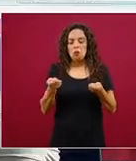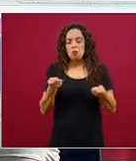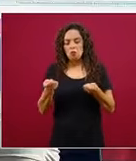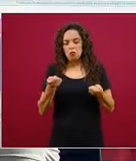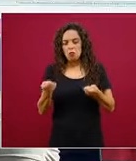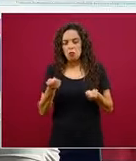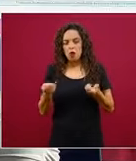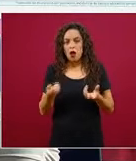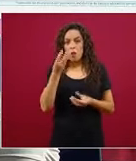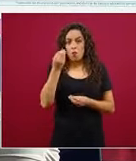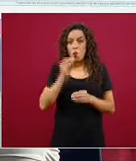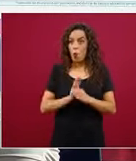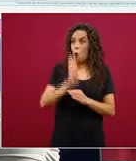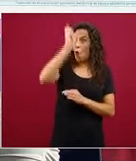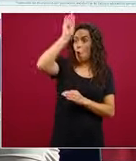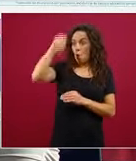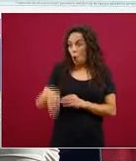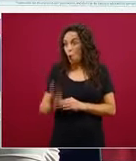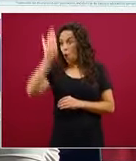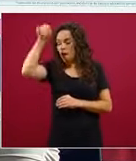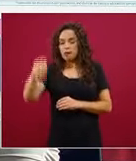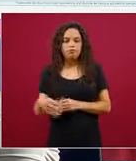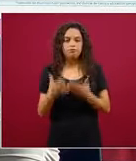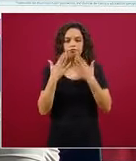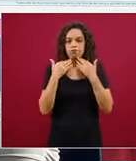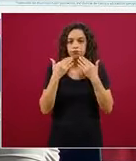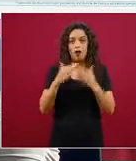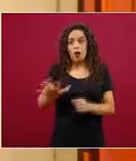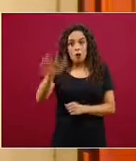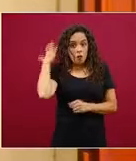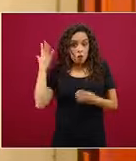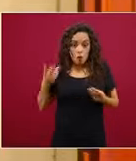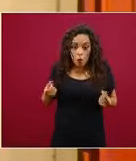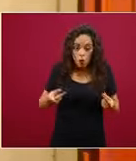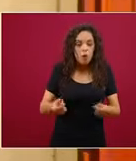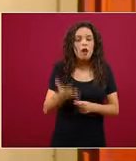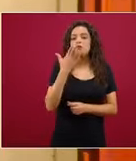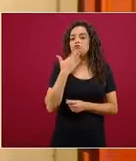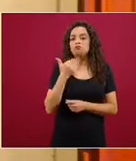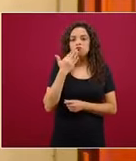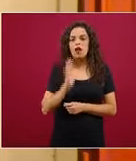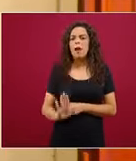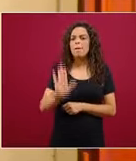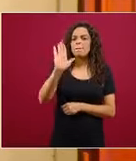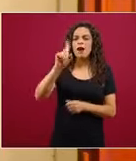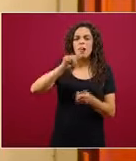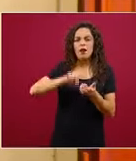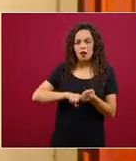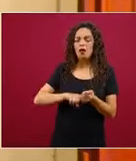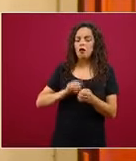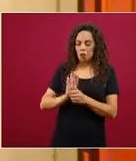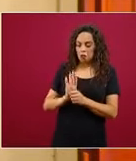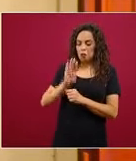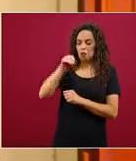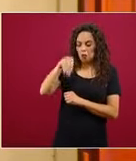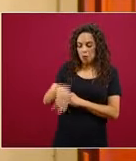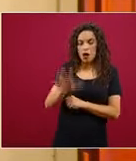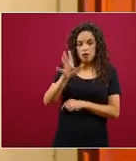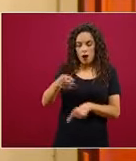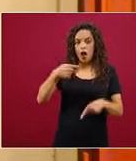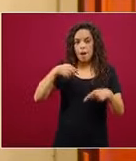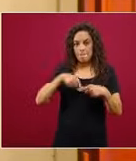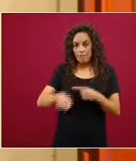tenido abruptos o velocidades importantes y pareciera una tendencia descendente que